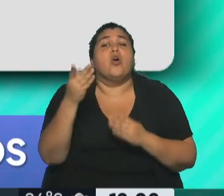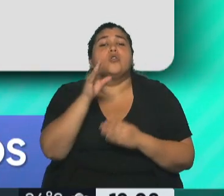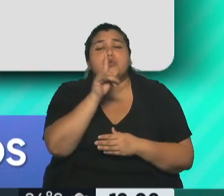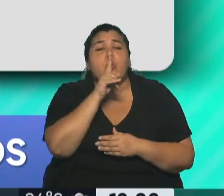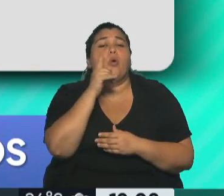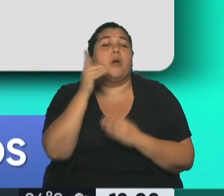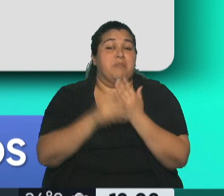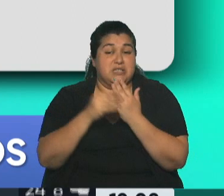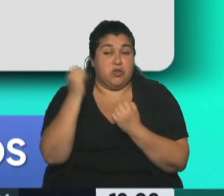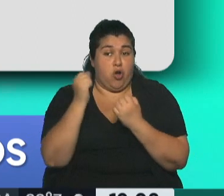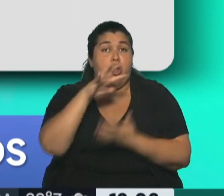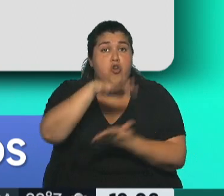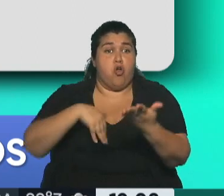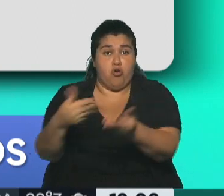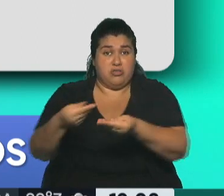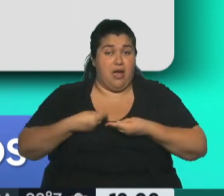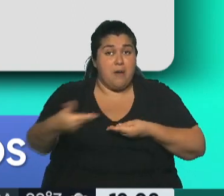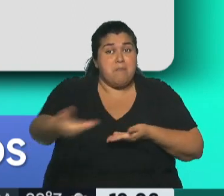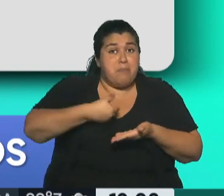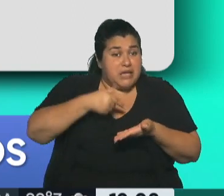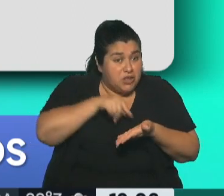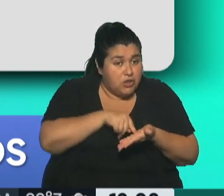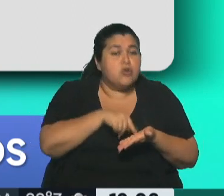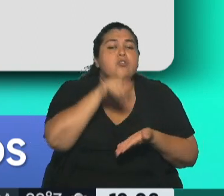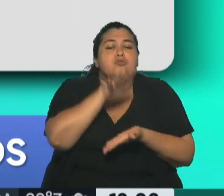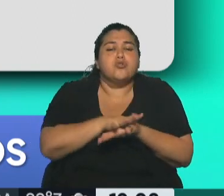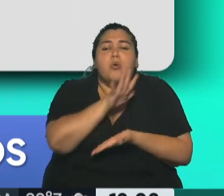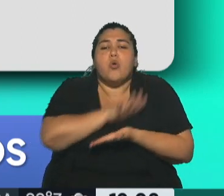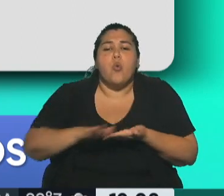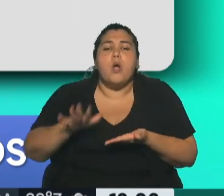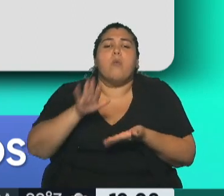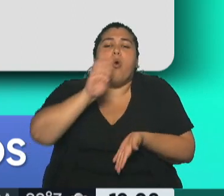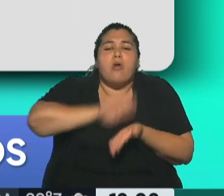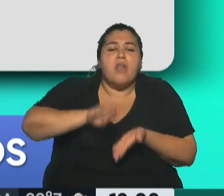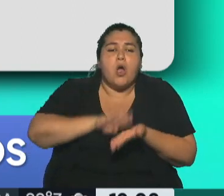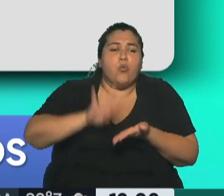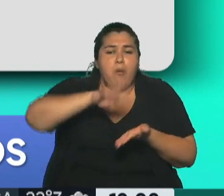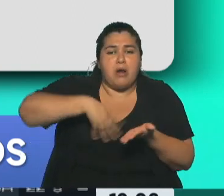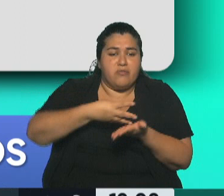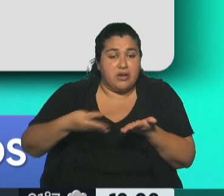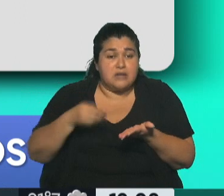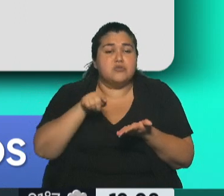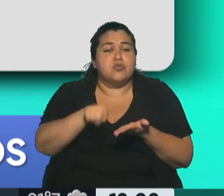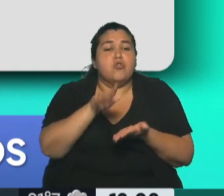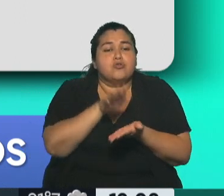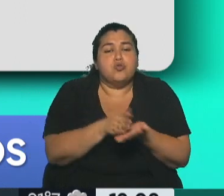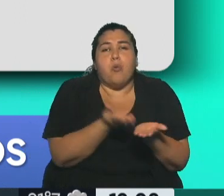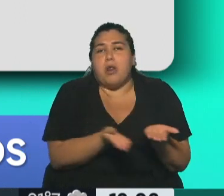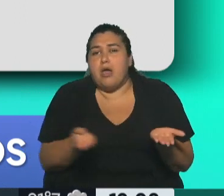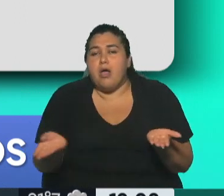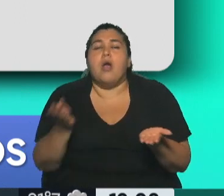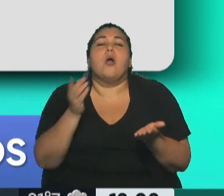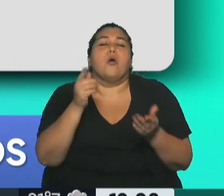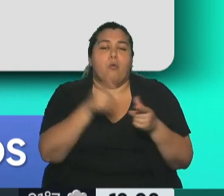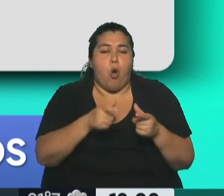envió una nota solicitando una nueva operación de endeudamiento consistente en la emisión de un Bono